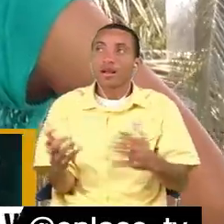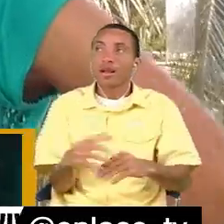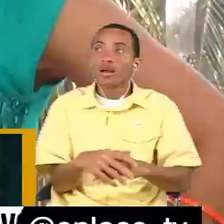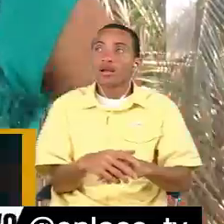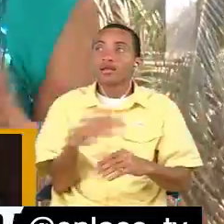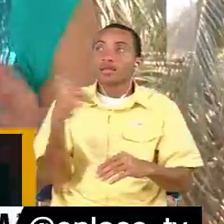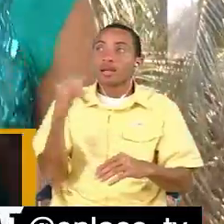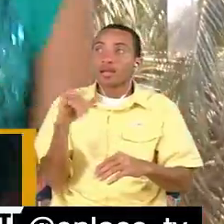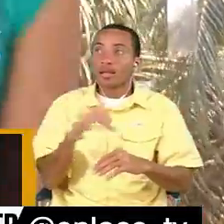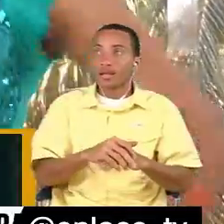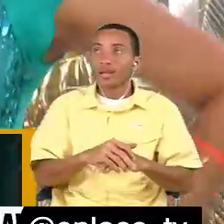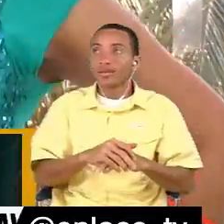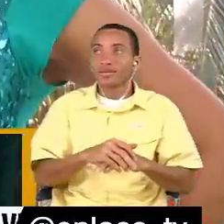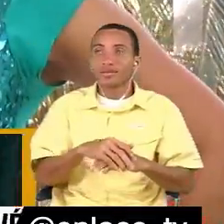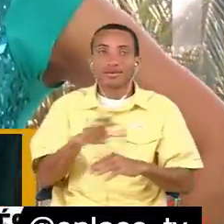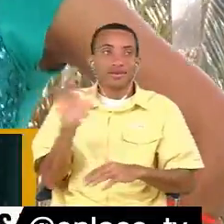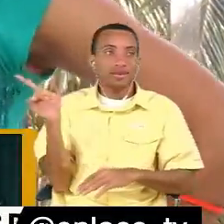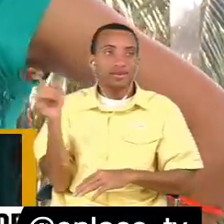Ya estamos.